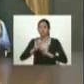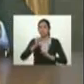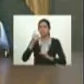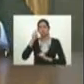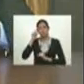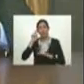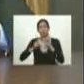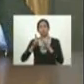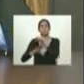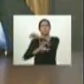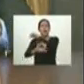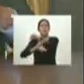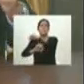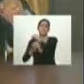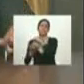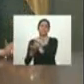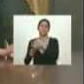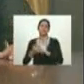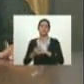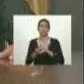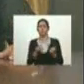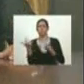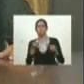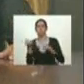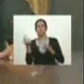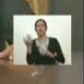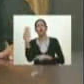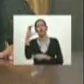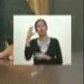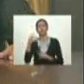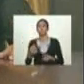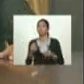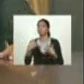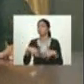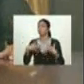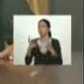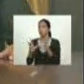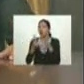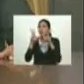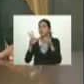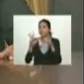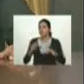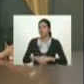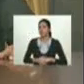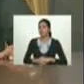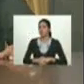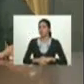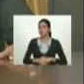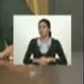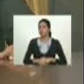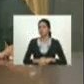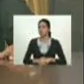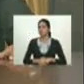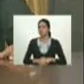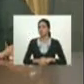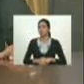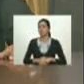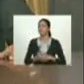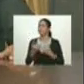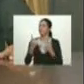sigue toda esta tendencia de contrabando hacia Colombia es brutal nos ha fallado la política comunicacional en